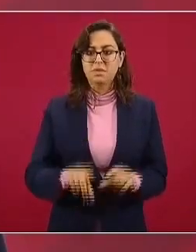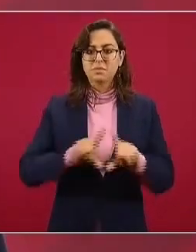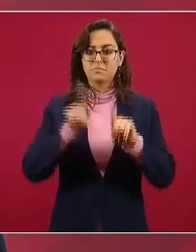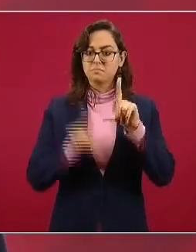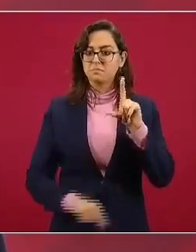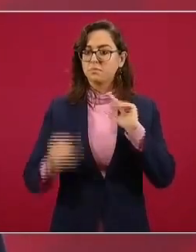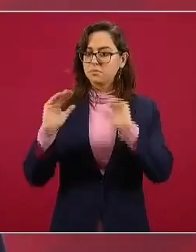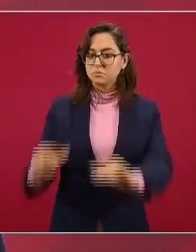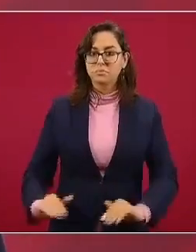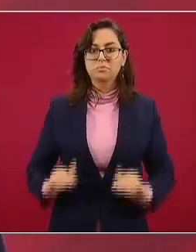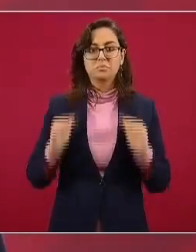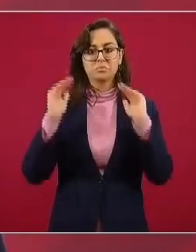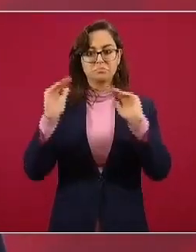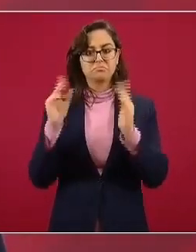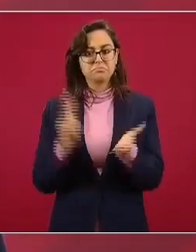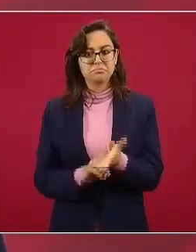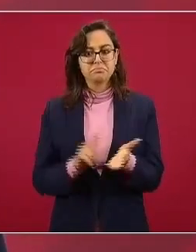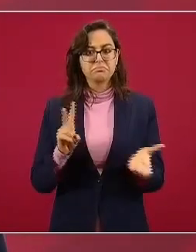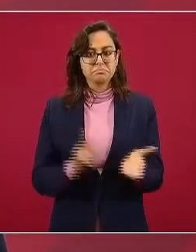soberanía,